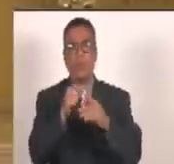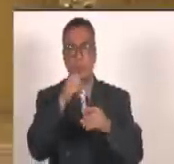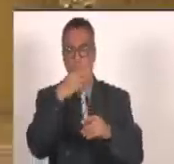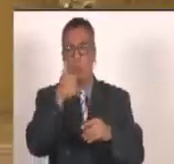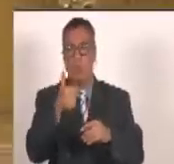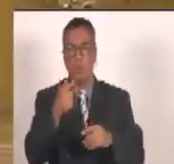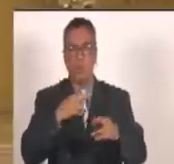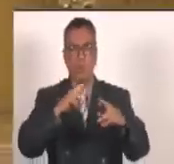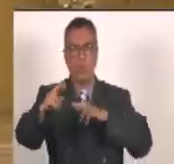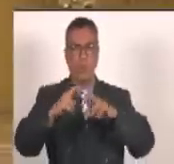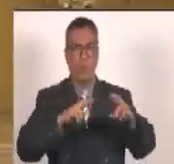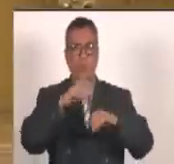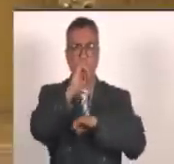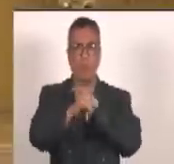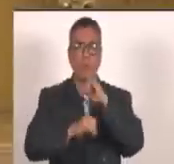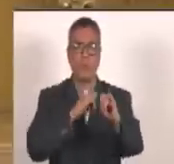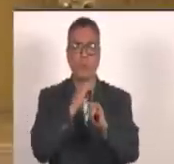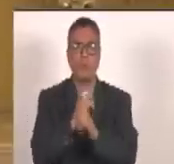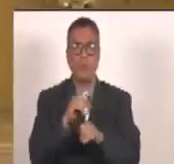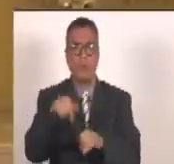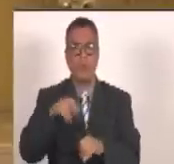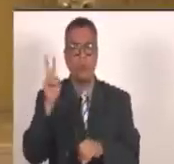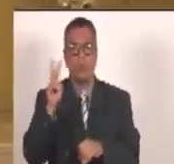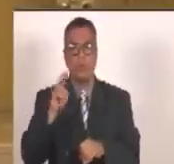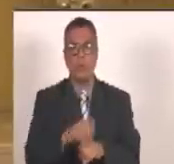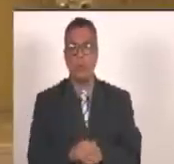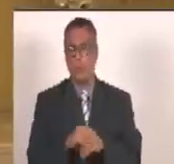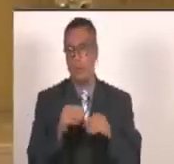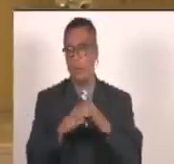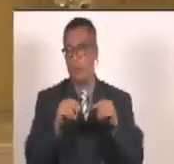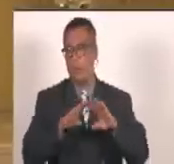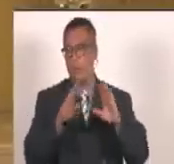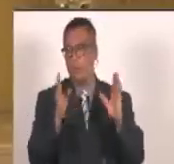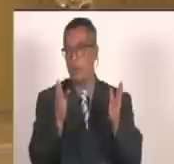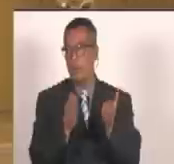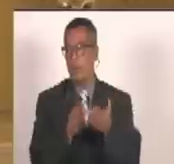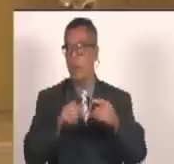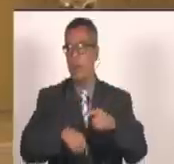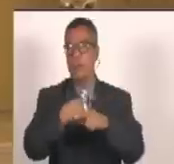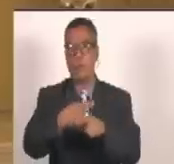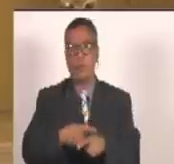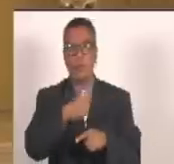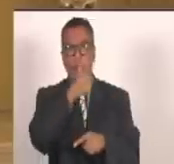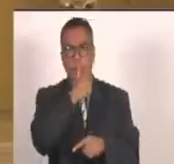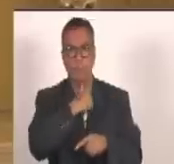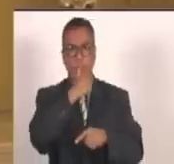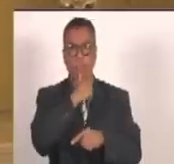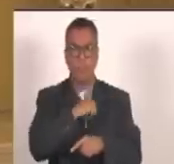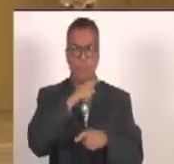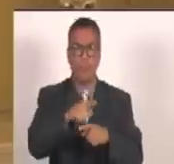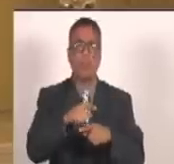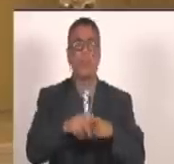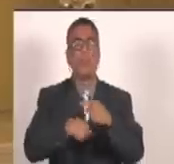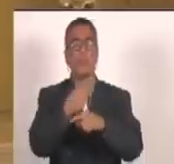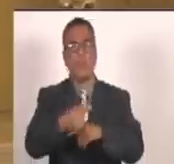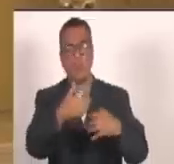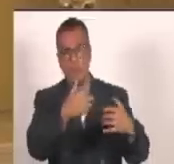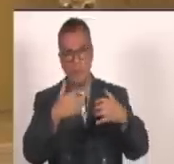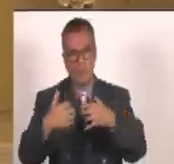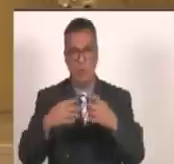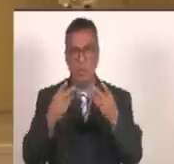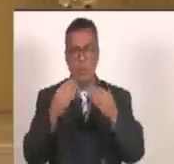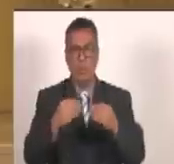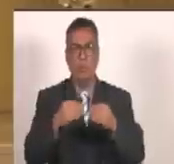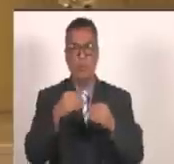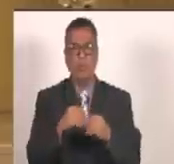inflexión en las relaciones internacionales de Venezuela en el mundo. Después de resistir, después de batallar, después